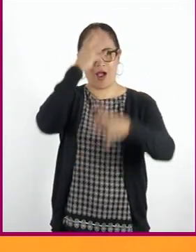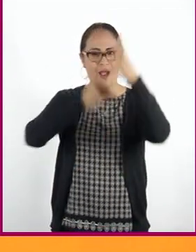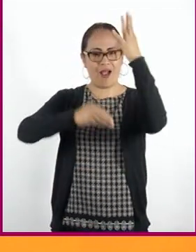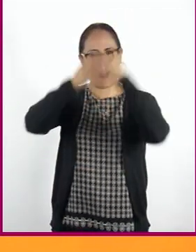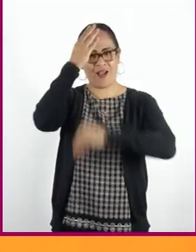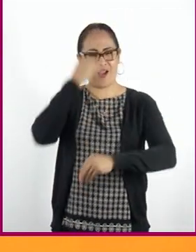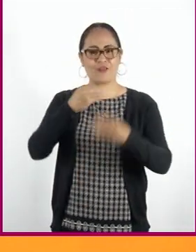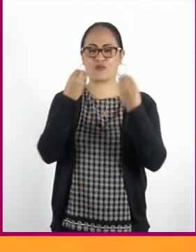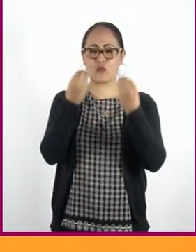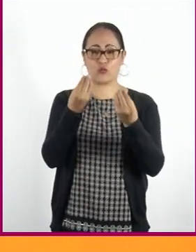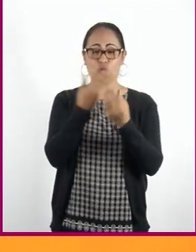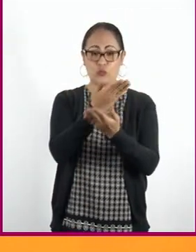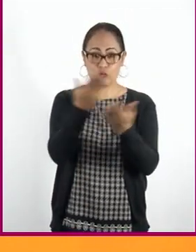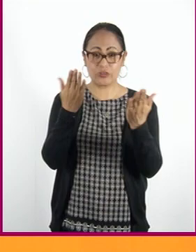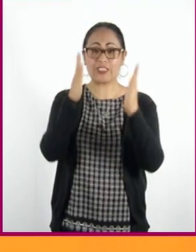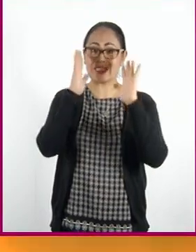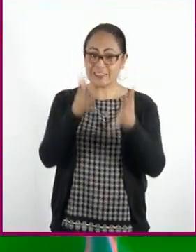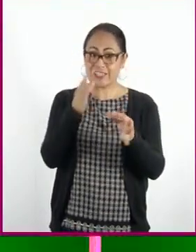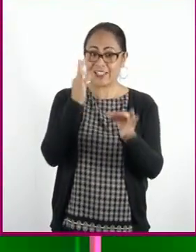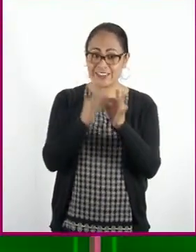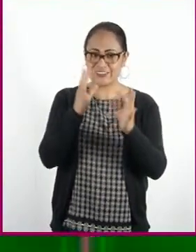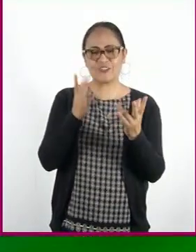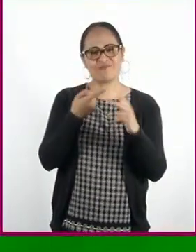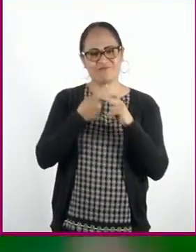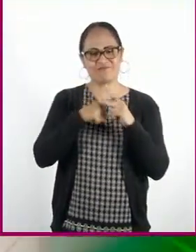si ya tienen todo listo, comenzamos.